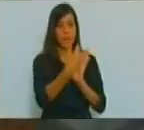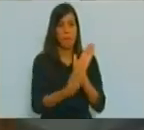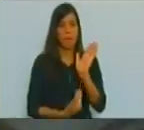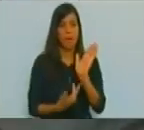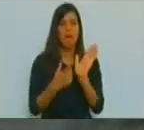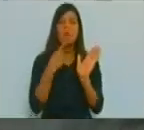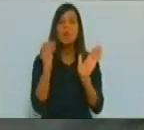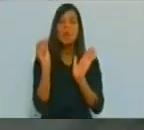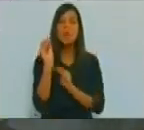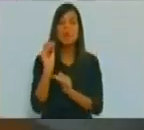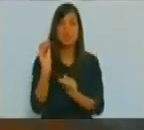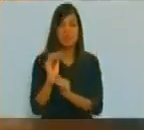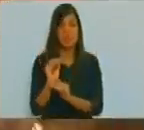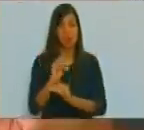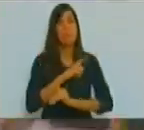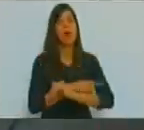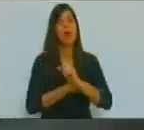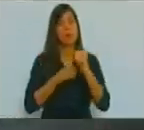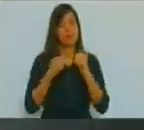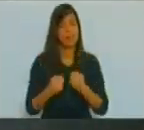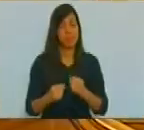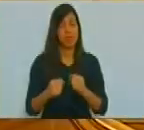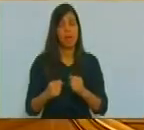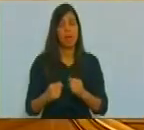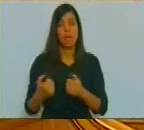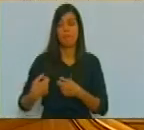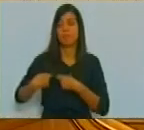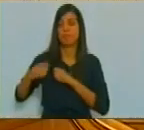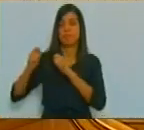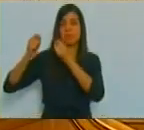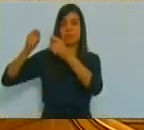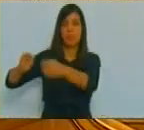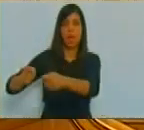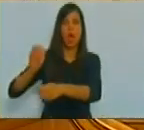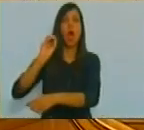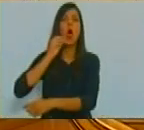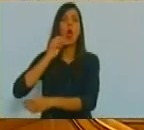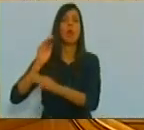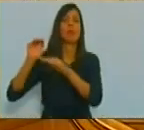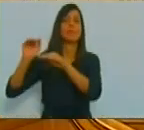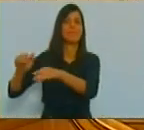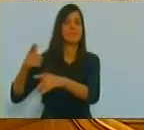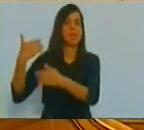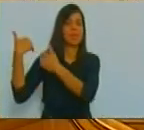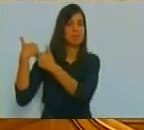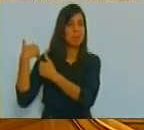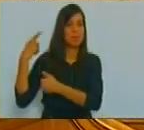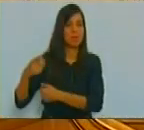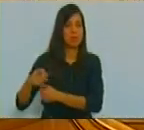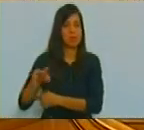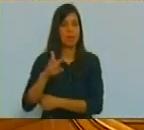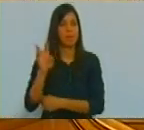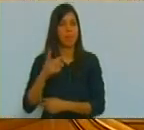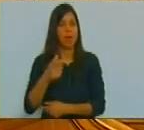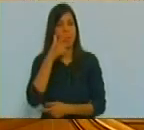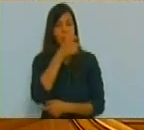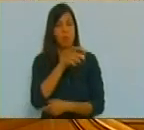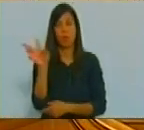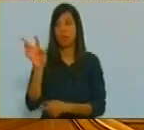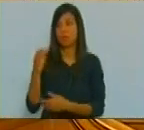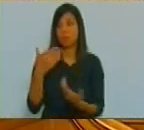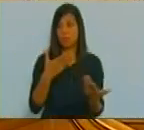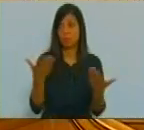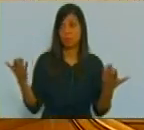y potenciadas a las futuras generaciones para que viva la patria ministro reverol pueblo de venezuela los